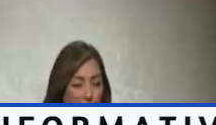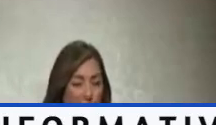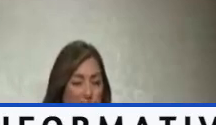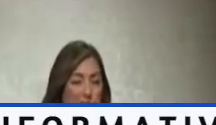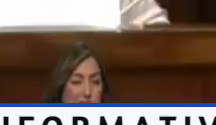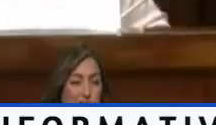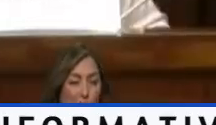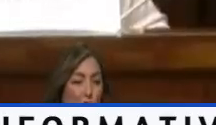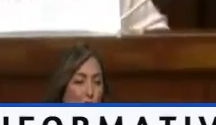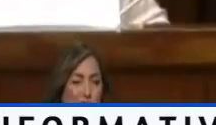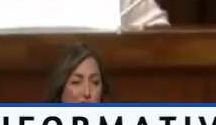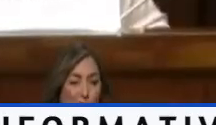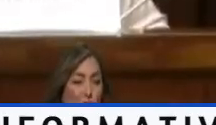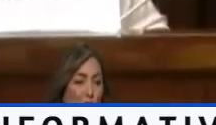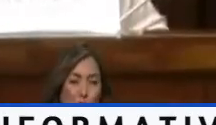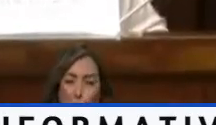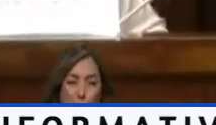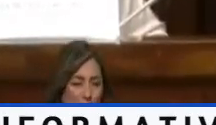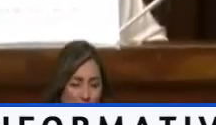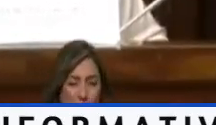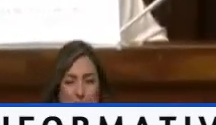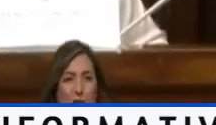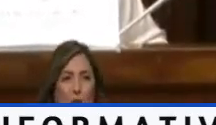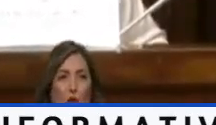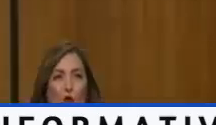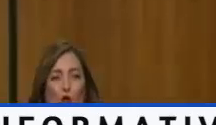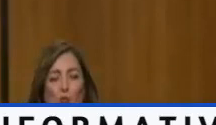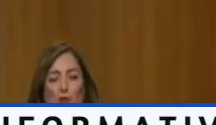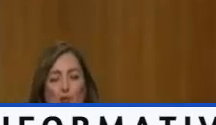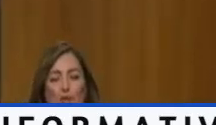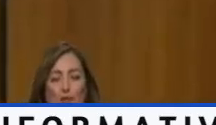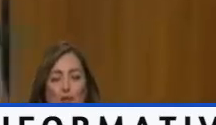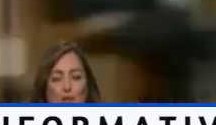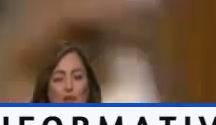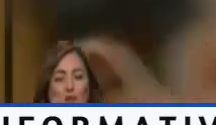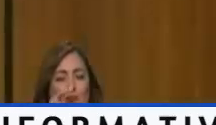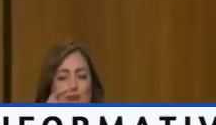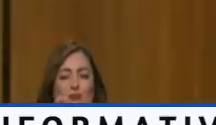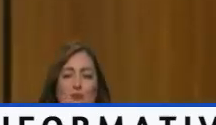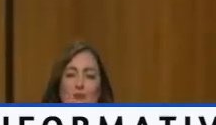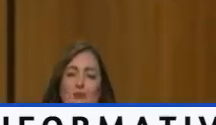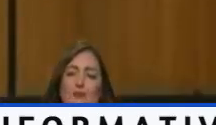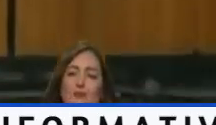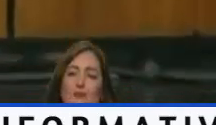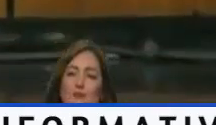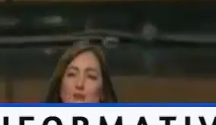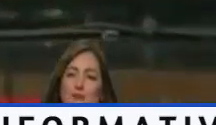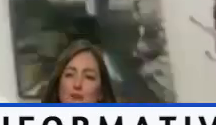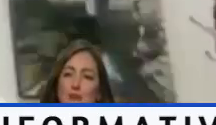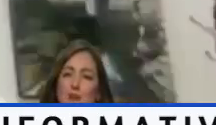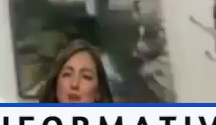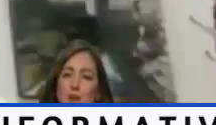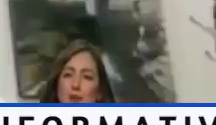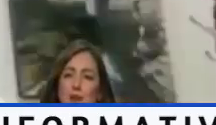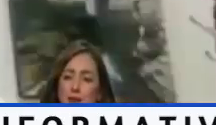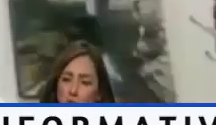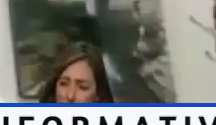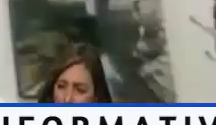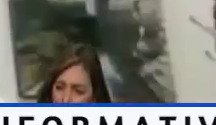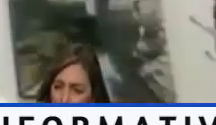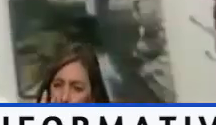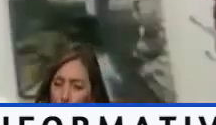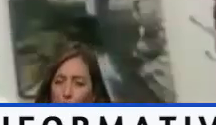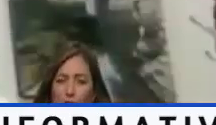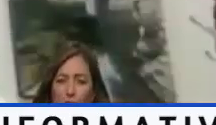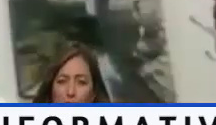adquirir. Sobre este tema, la Comisión de Fiscalización pedirá información a la presidenta de la Asamblea. He confirmado que se